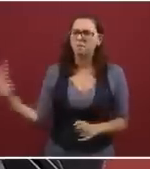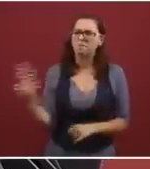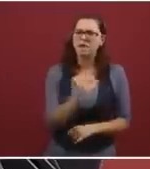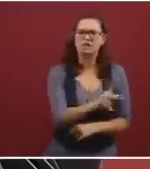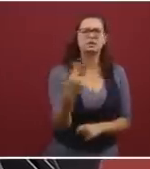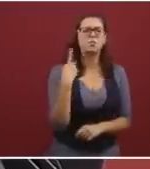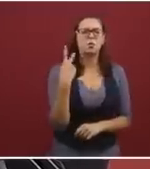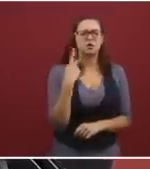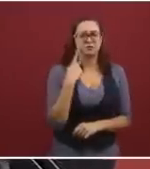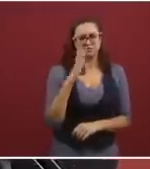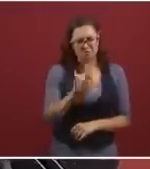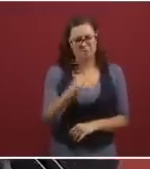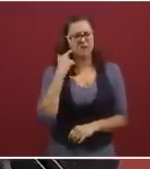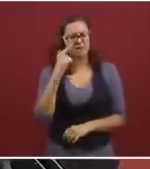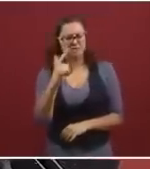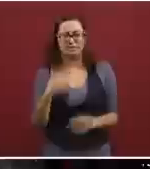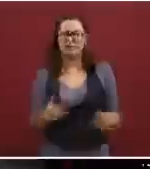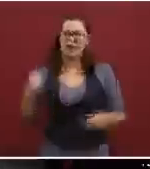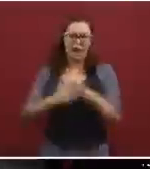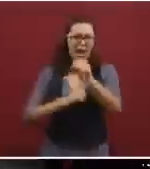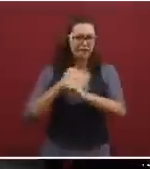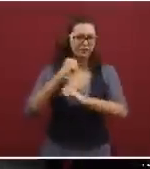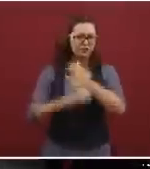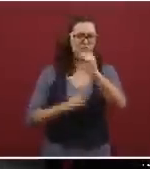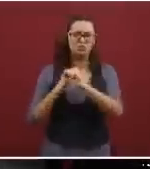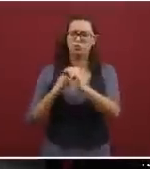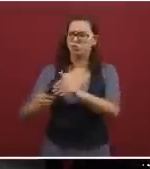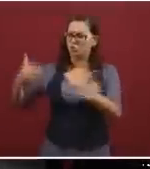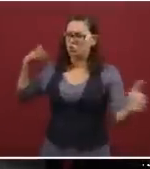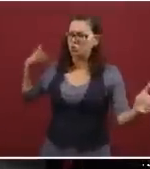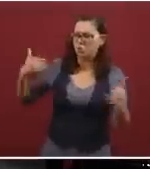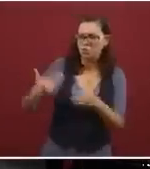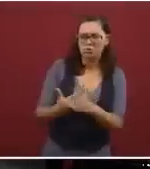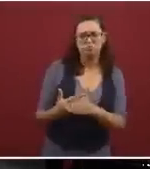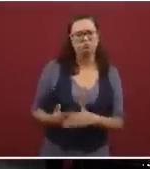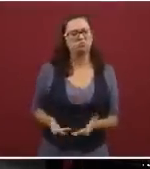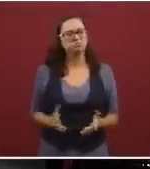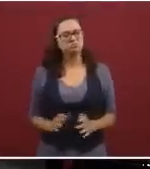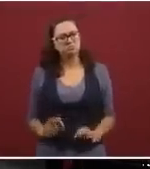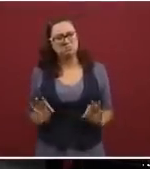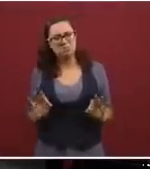en las últimas décadas, ¿en qué ha habido buenos resultados?